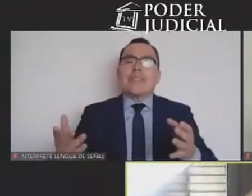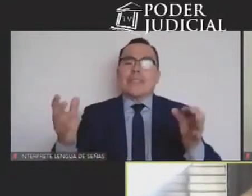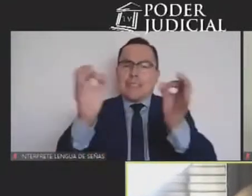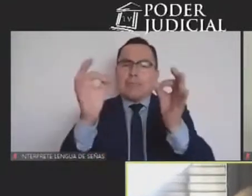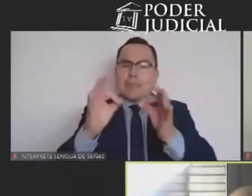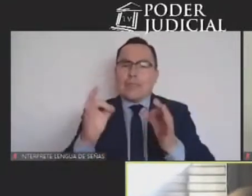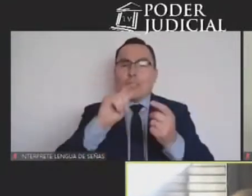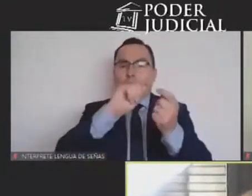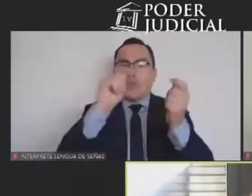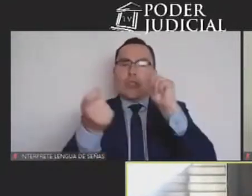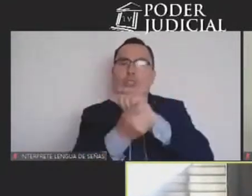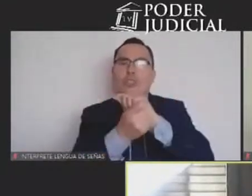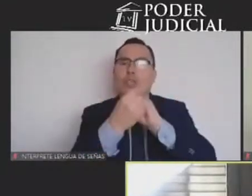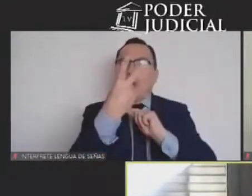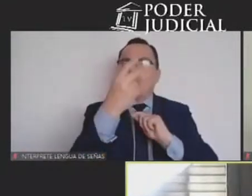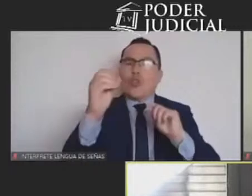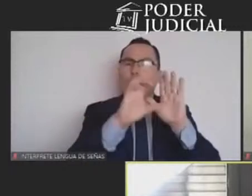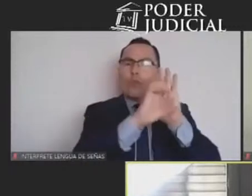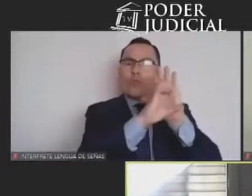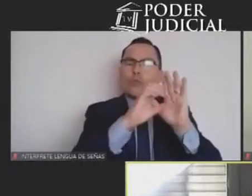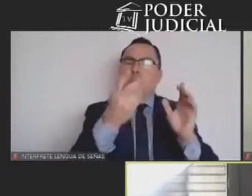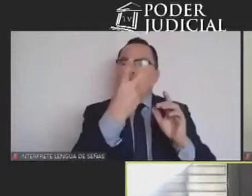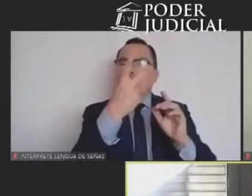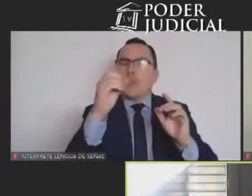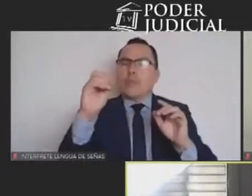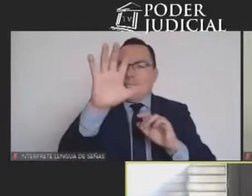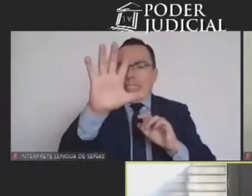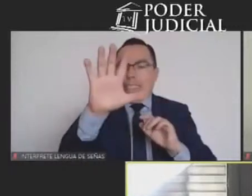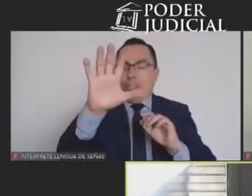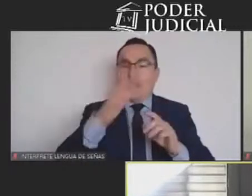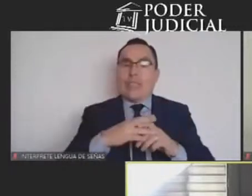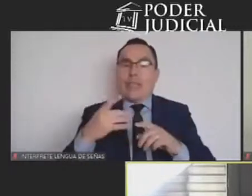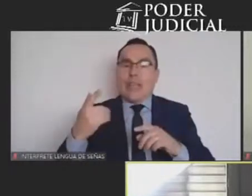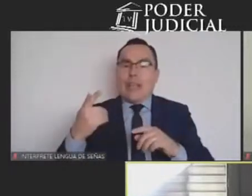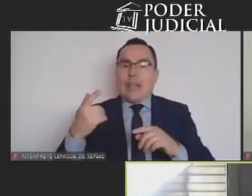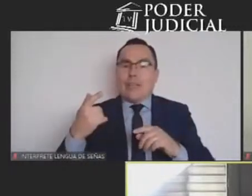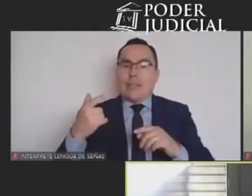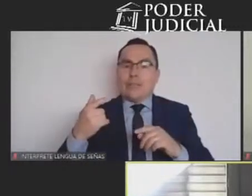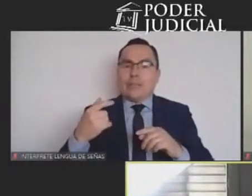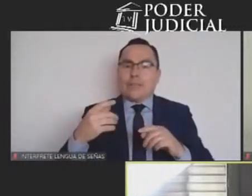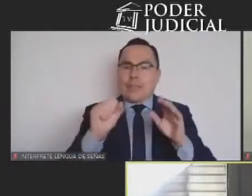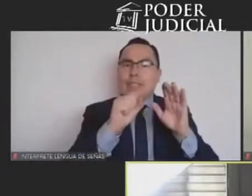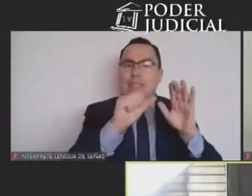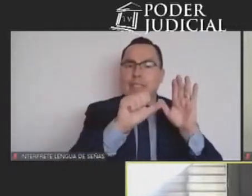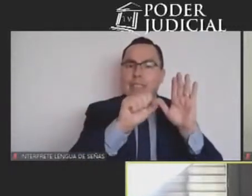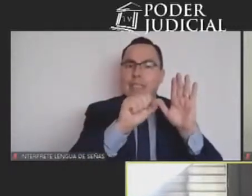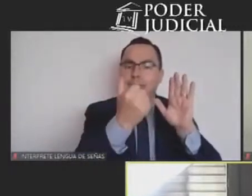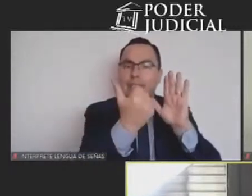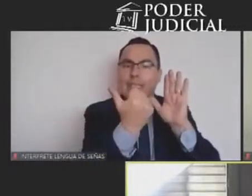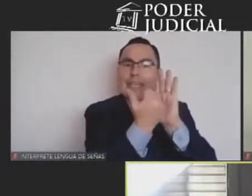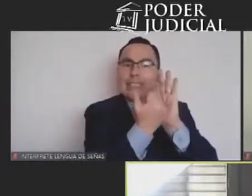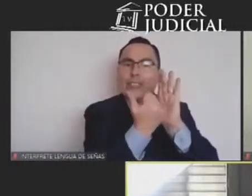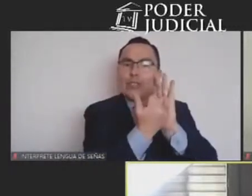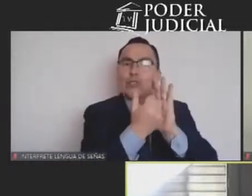constitucional del año 2005 que se concretó en el artículo 8 de la Constitución.